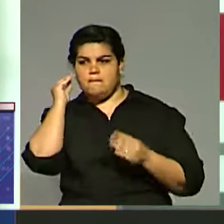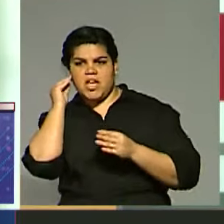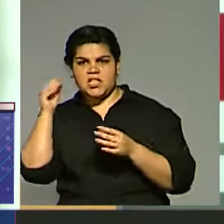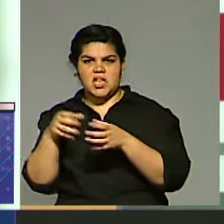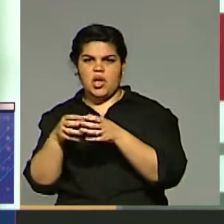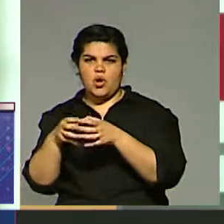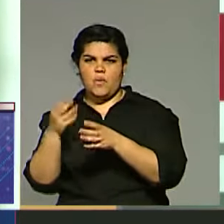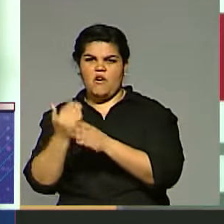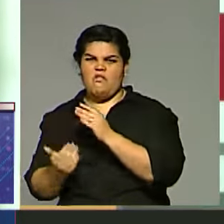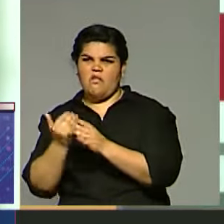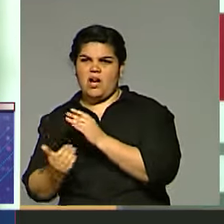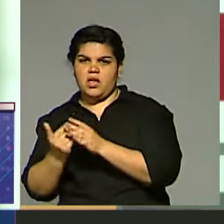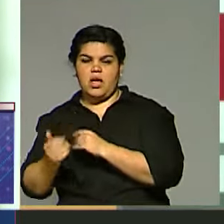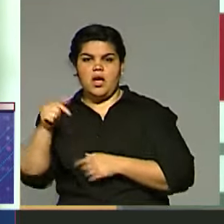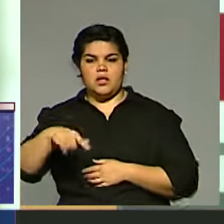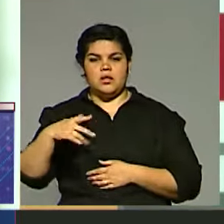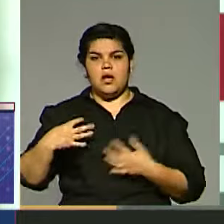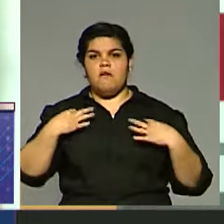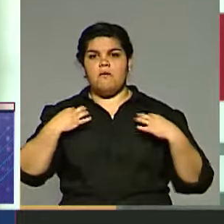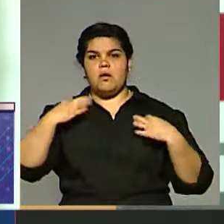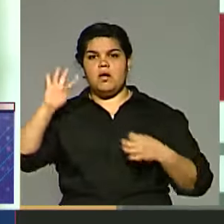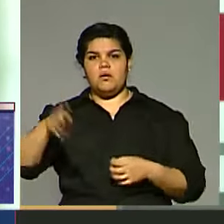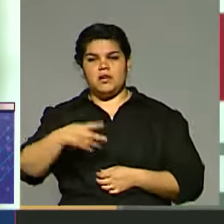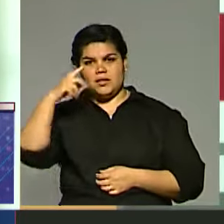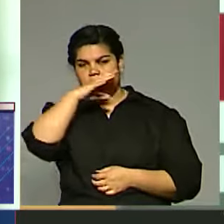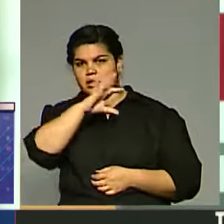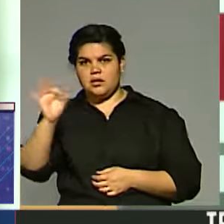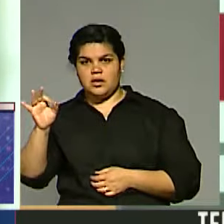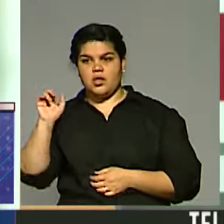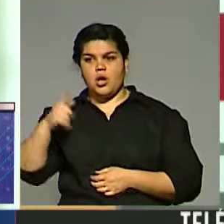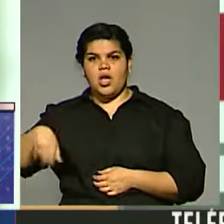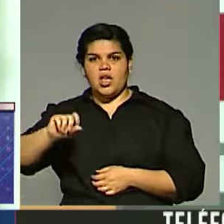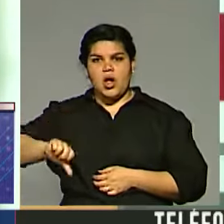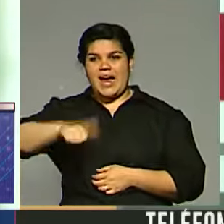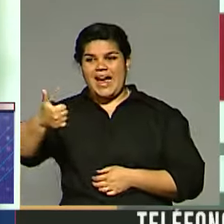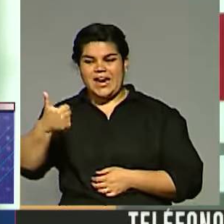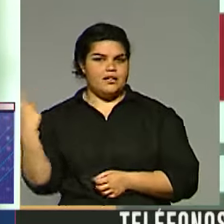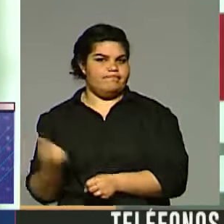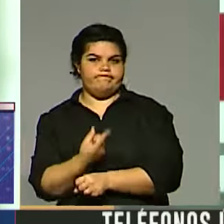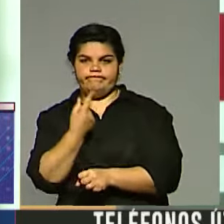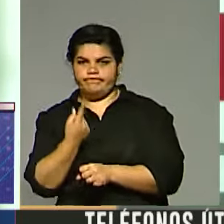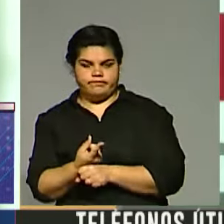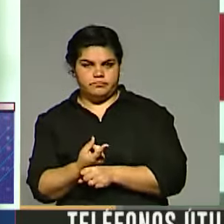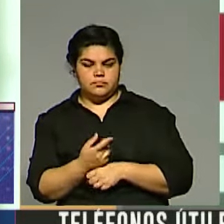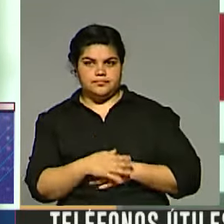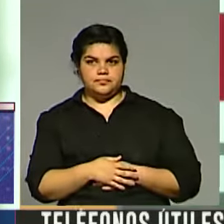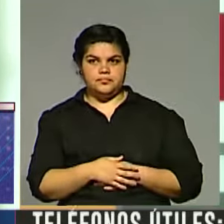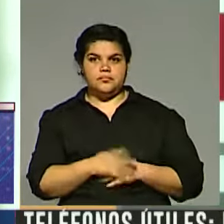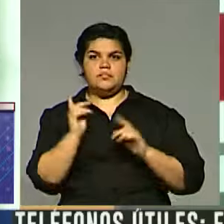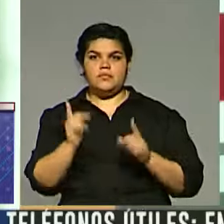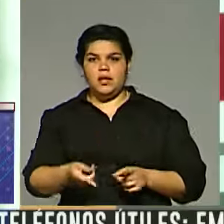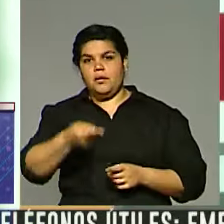compañía. 700 partidos con la camiseta del Barça, no pudo ser con triunfo para Lionel Messi. Vamos a compartir